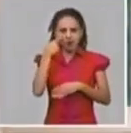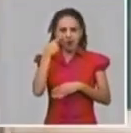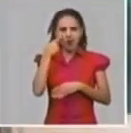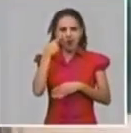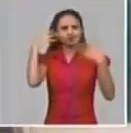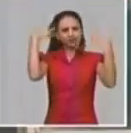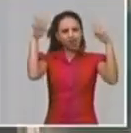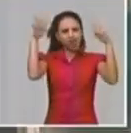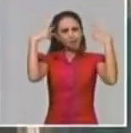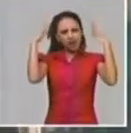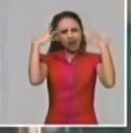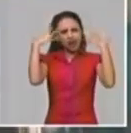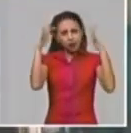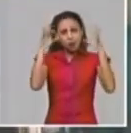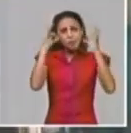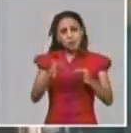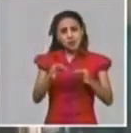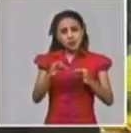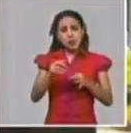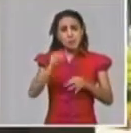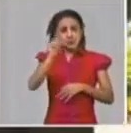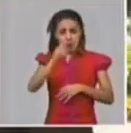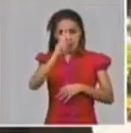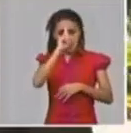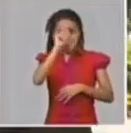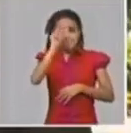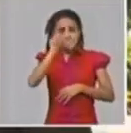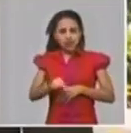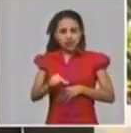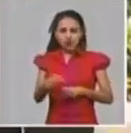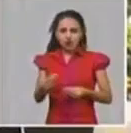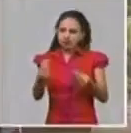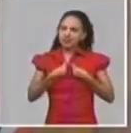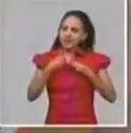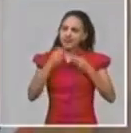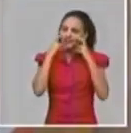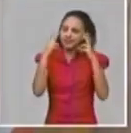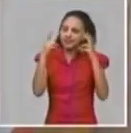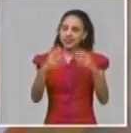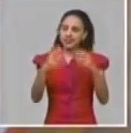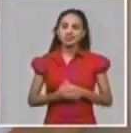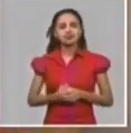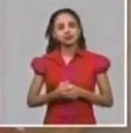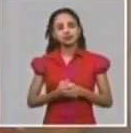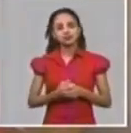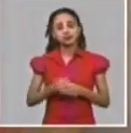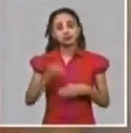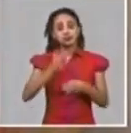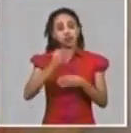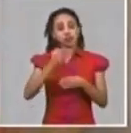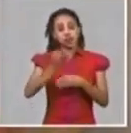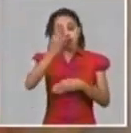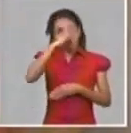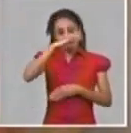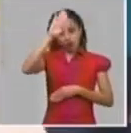para quienes desde la medicina le devolvieron la vida. Desde Santiago de Cuba,